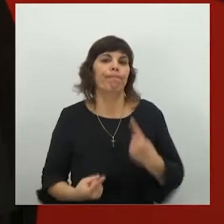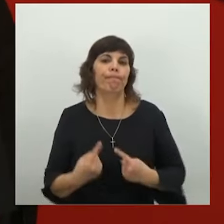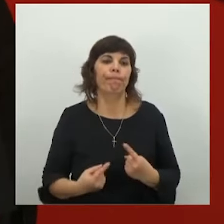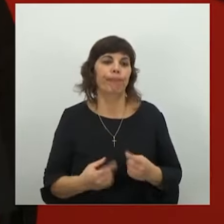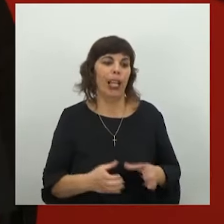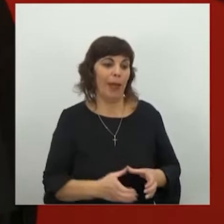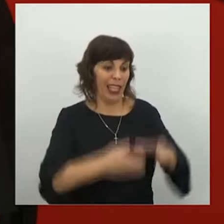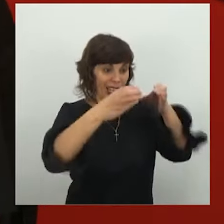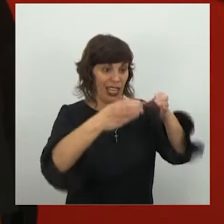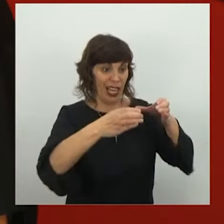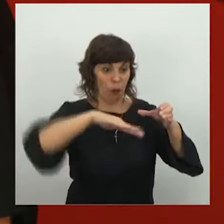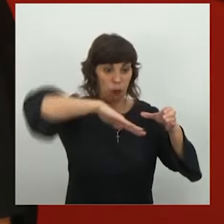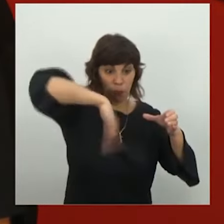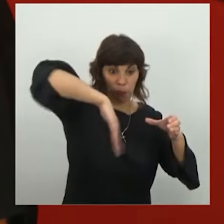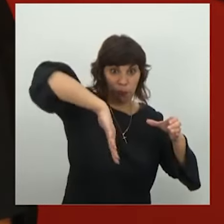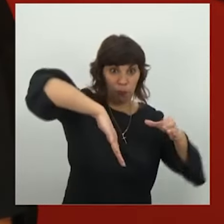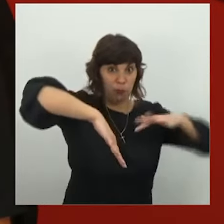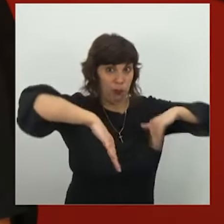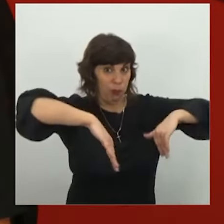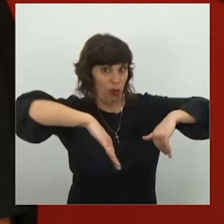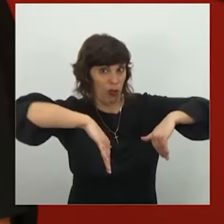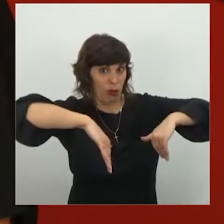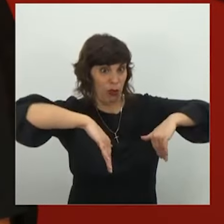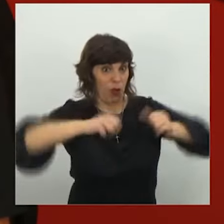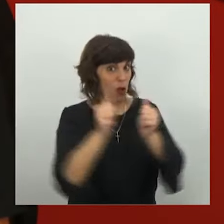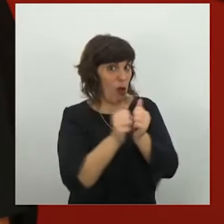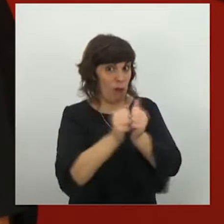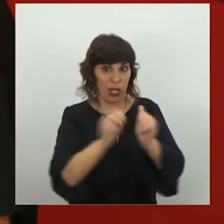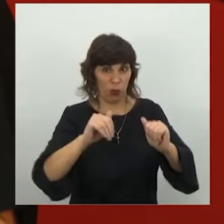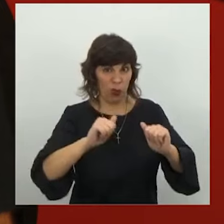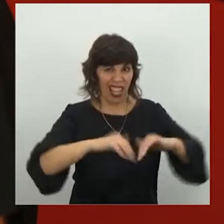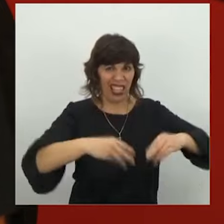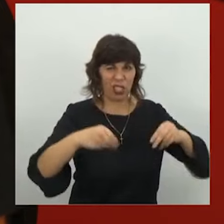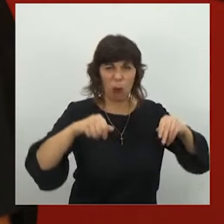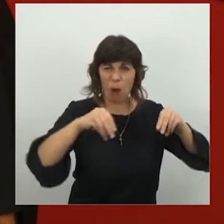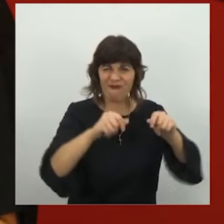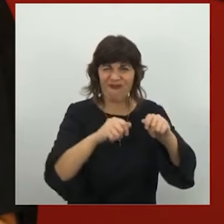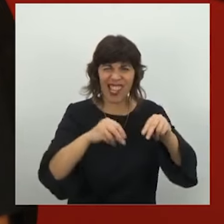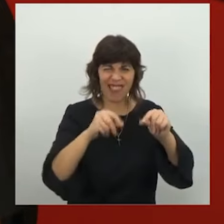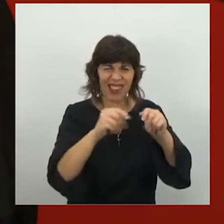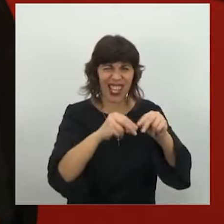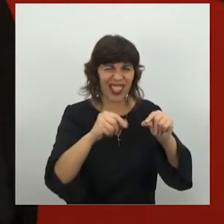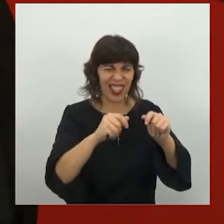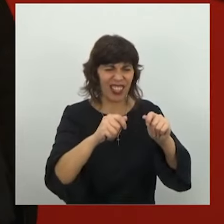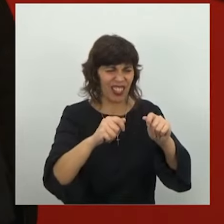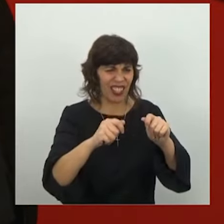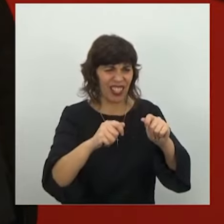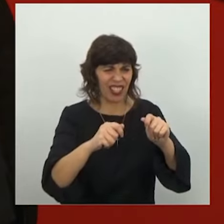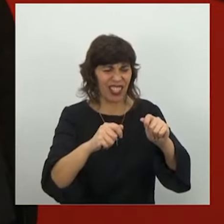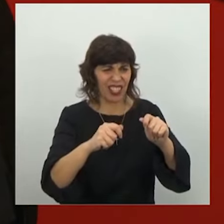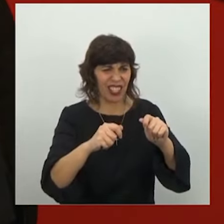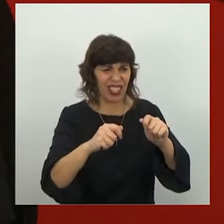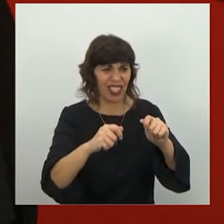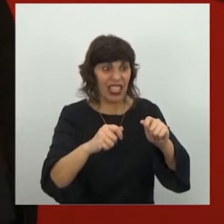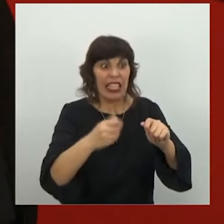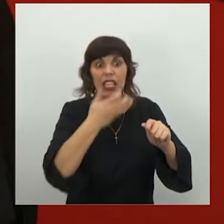con piedras, es el propio barro. Y puede ser que caiga tierra y el hombre se quede